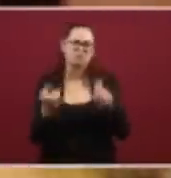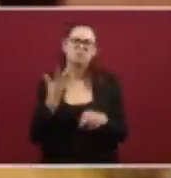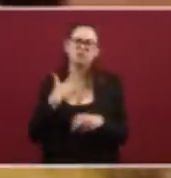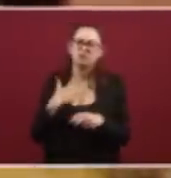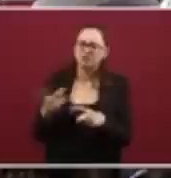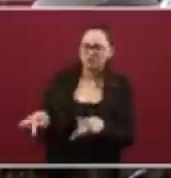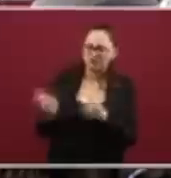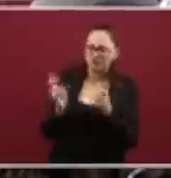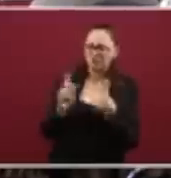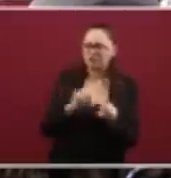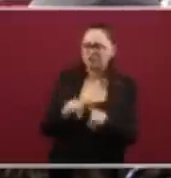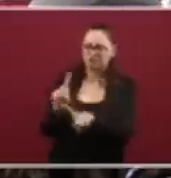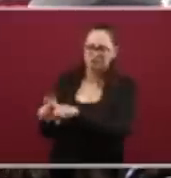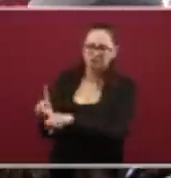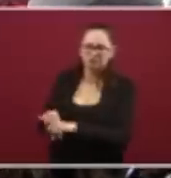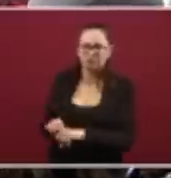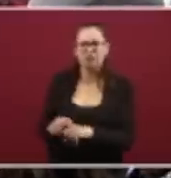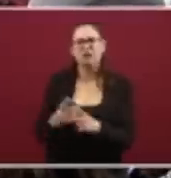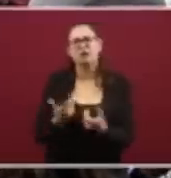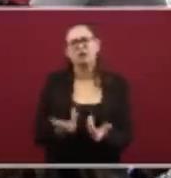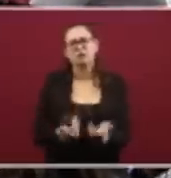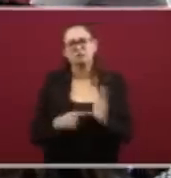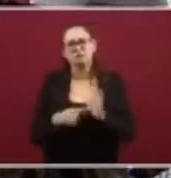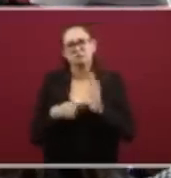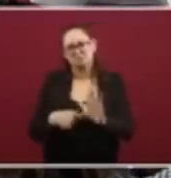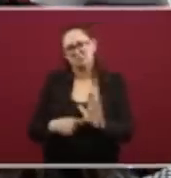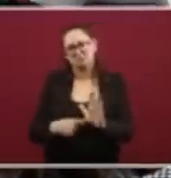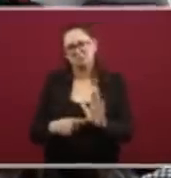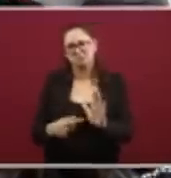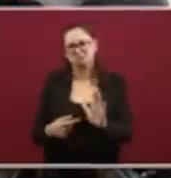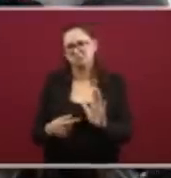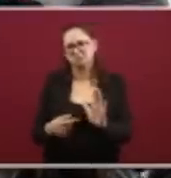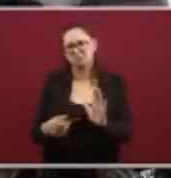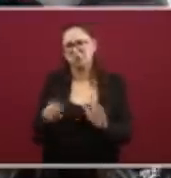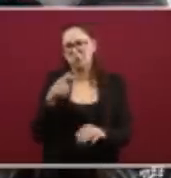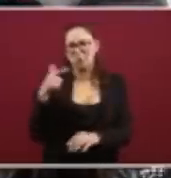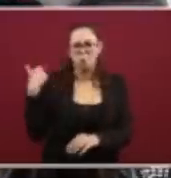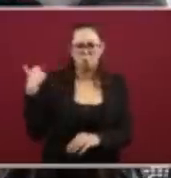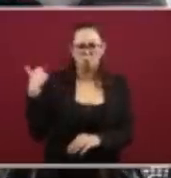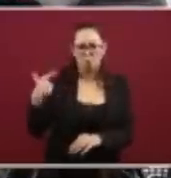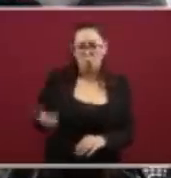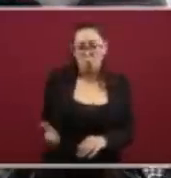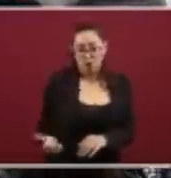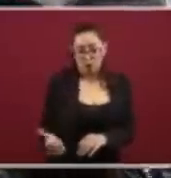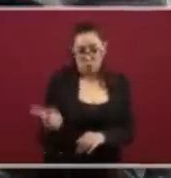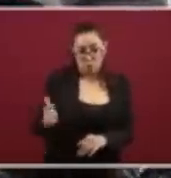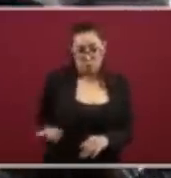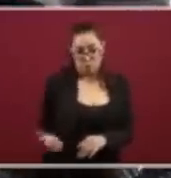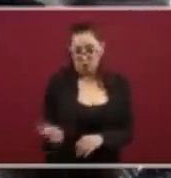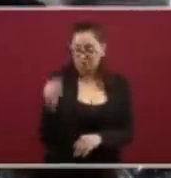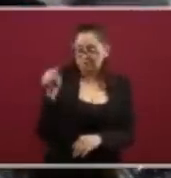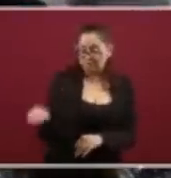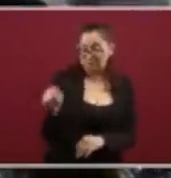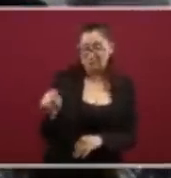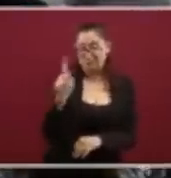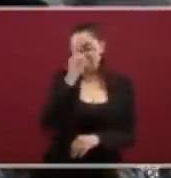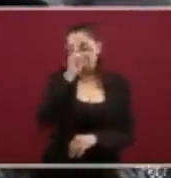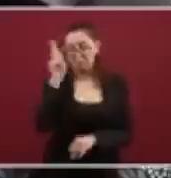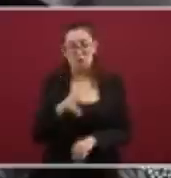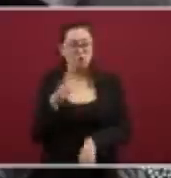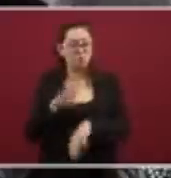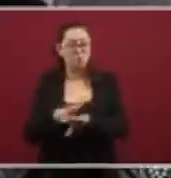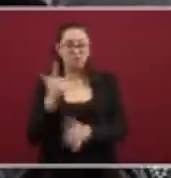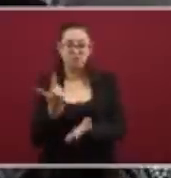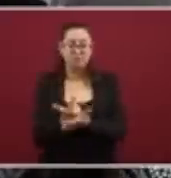qué opinión le merece estos datos que se dieron principalmente que guanajuato son los estados que han enfrentado esta problemática